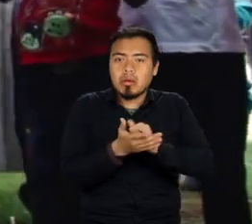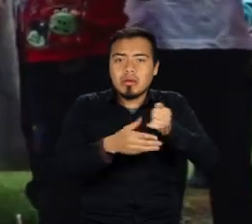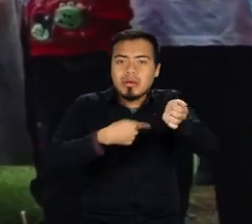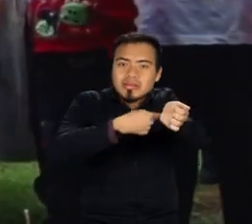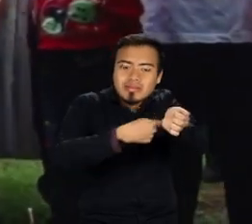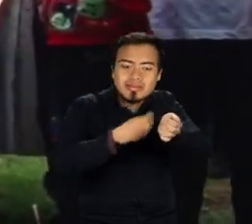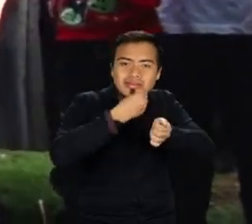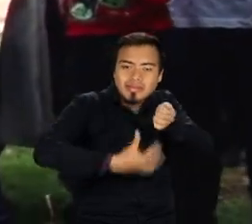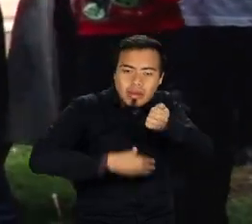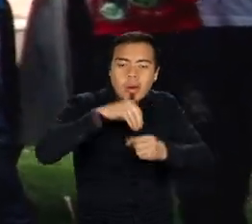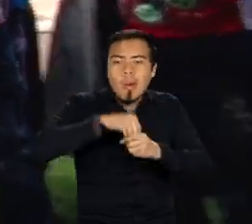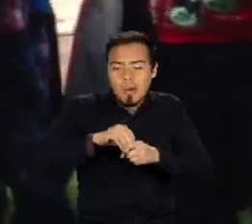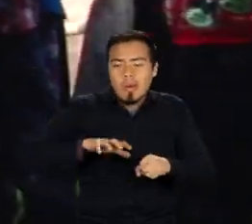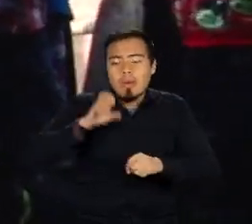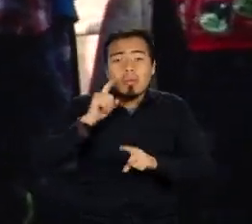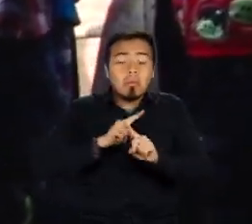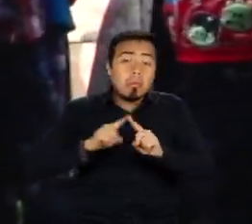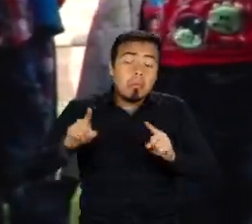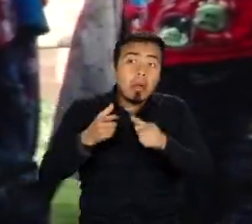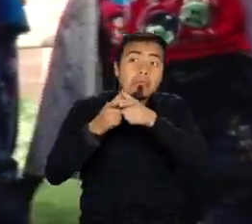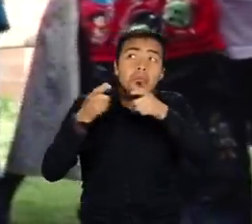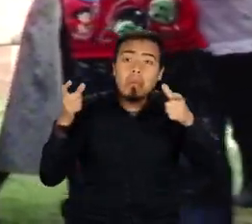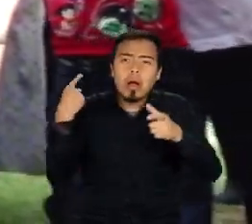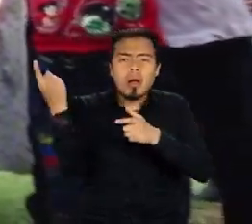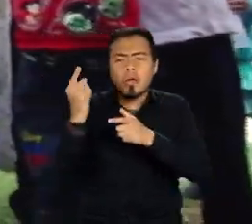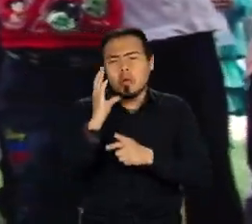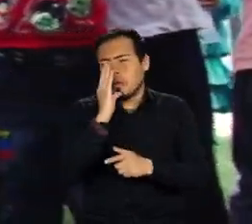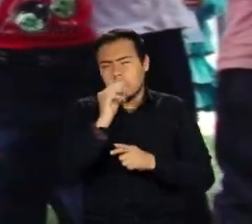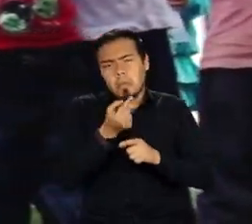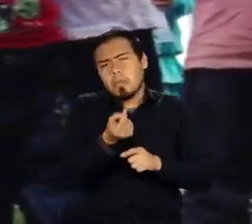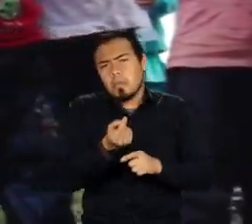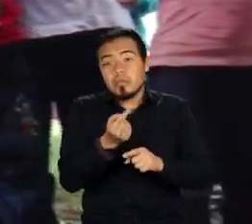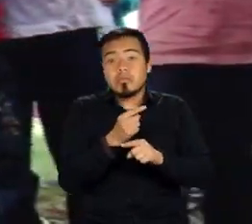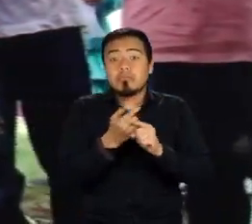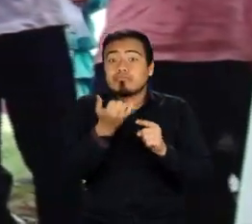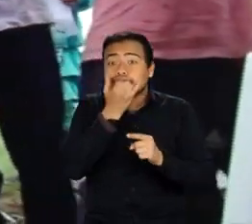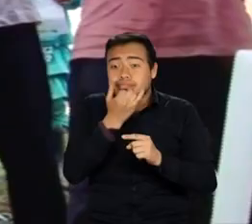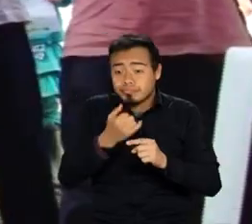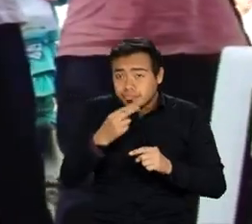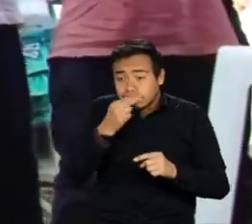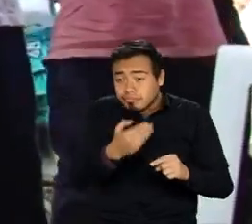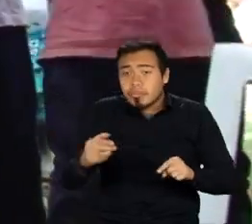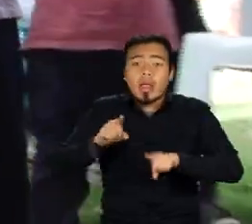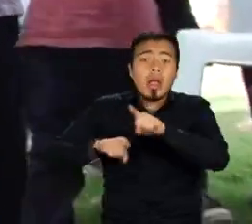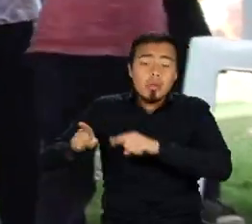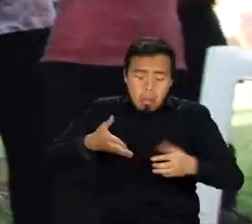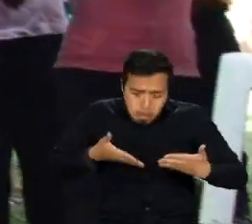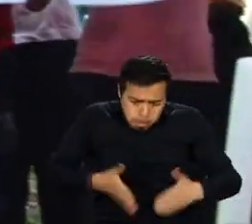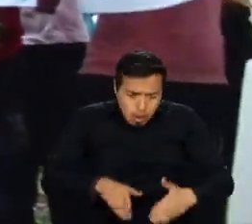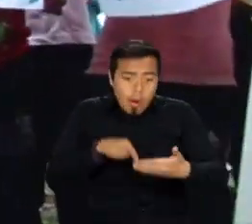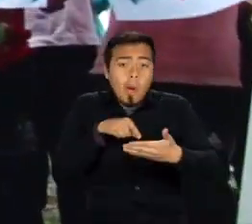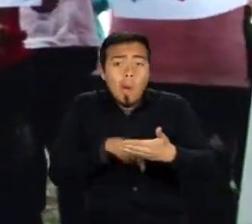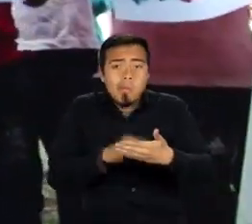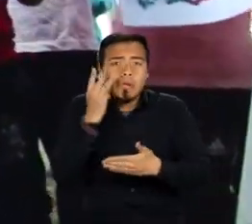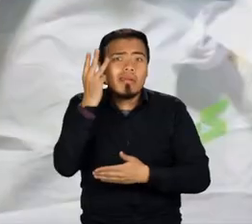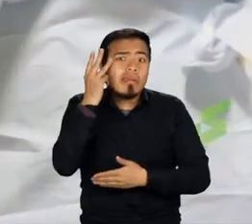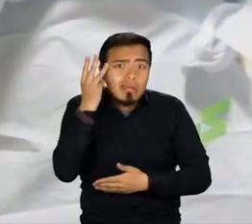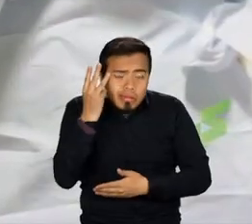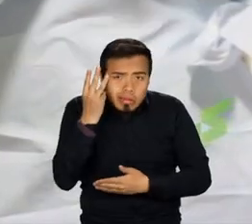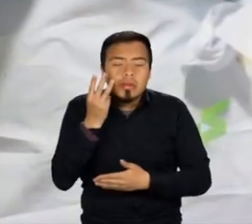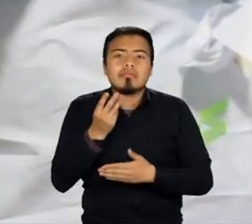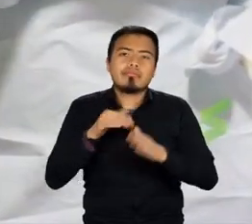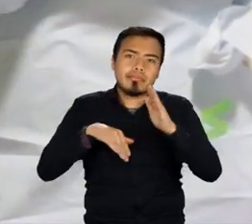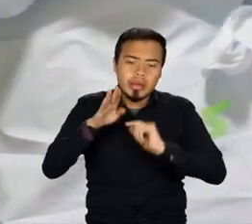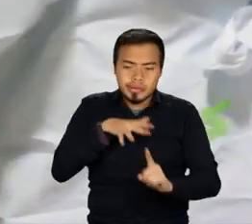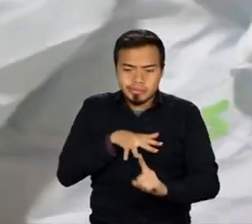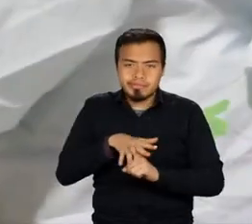con esta mutación presentan cáncer. Los niños que nacen con síndrome de Down también son más propensos a presentar este